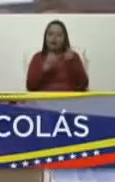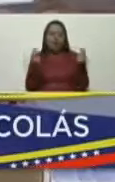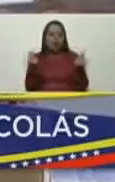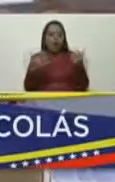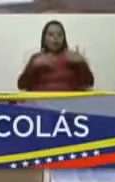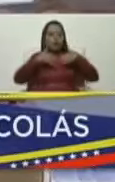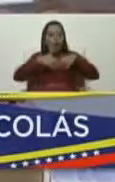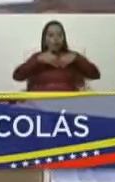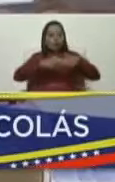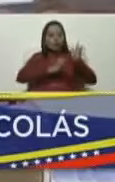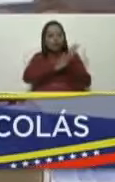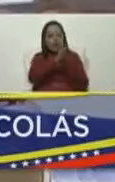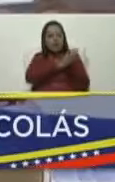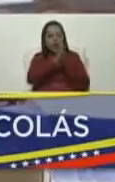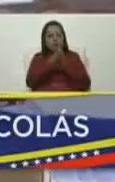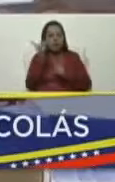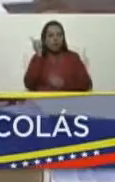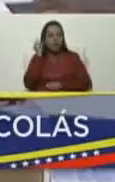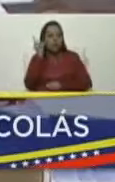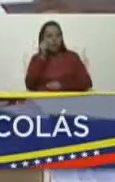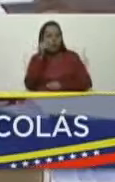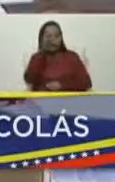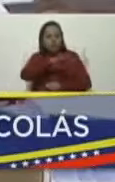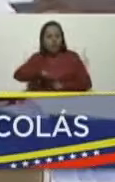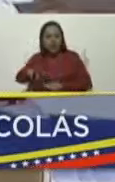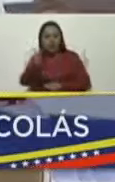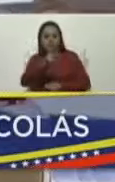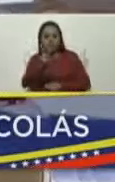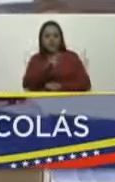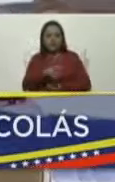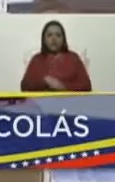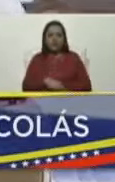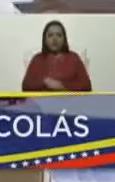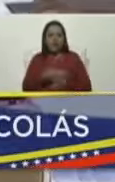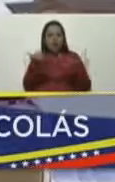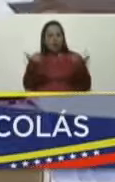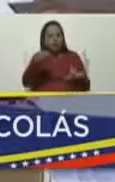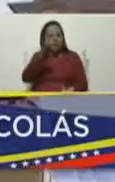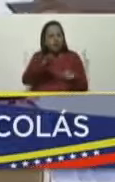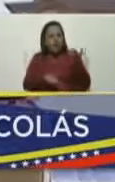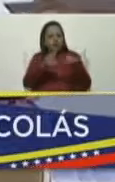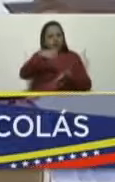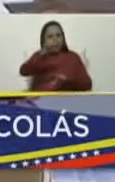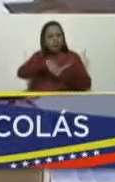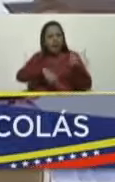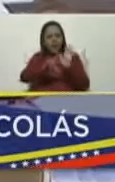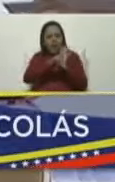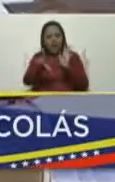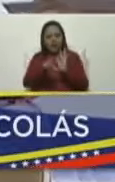de emprendedores y emprendedoras de Venezuela. Ahora, por último, quiero firmar una ley.